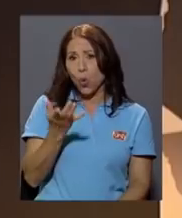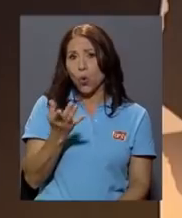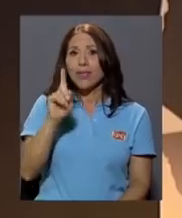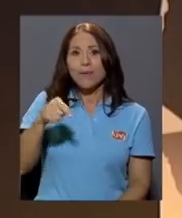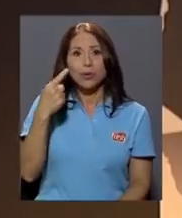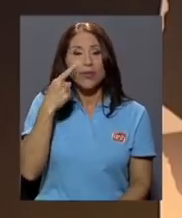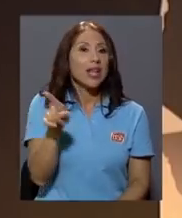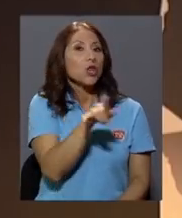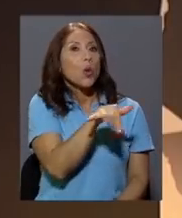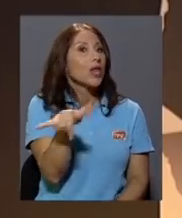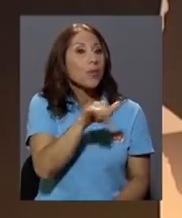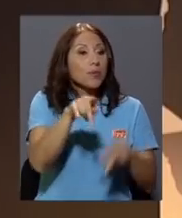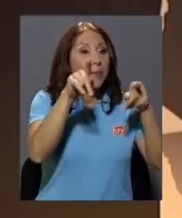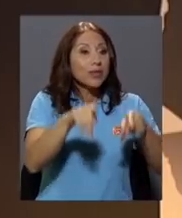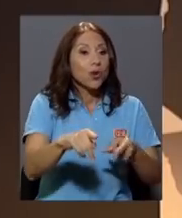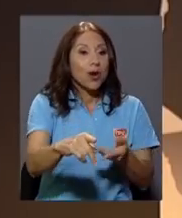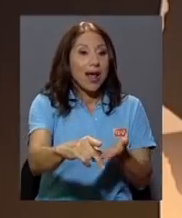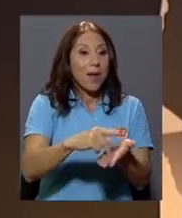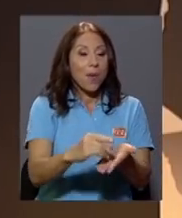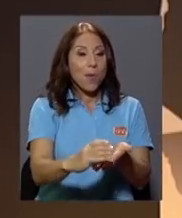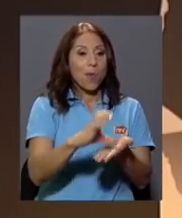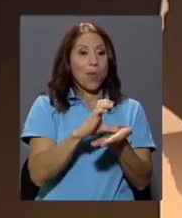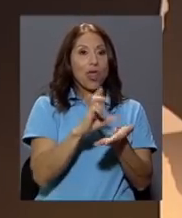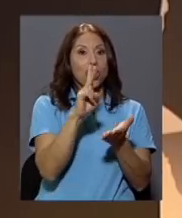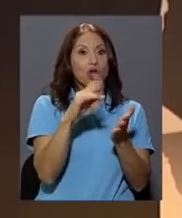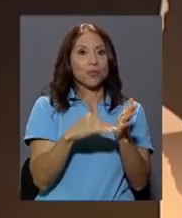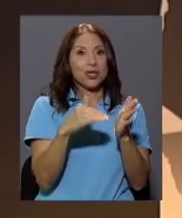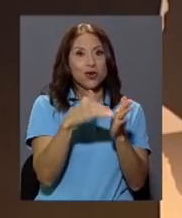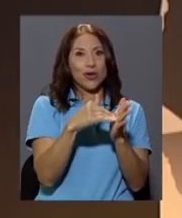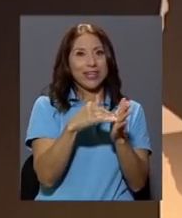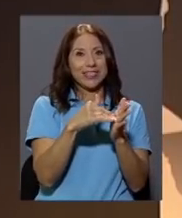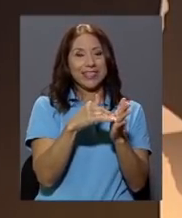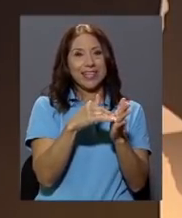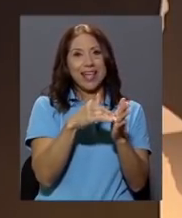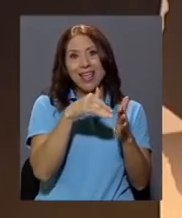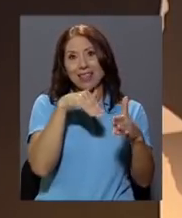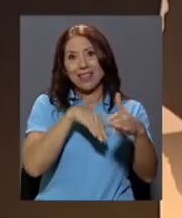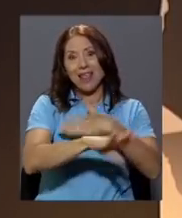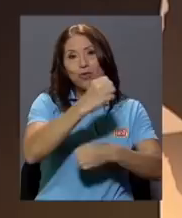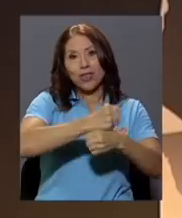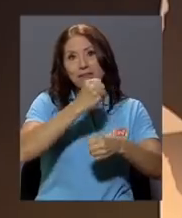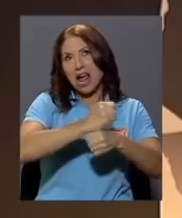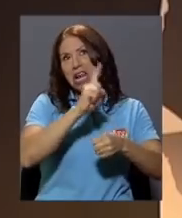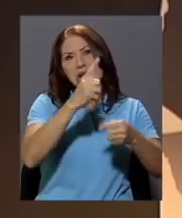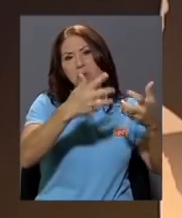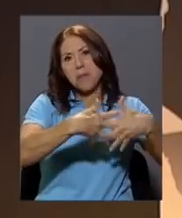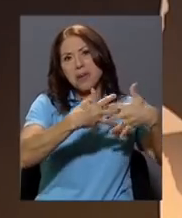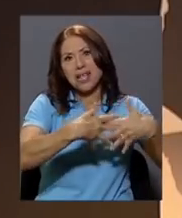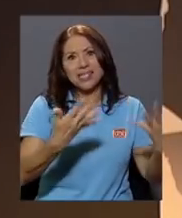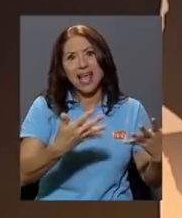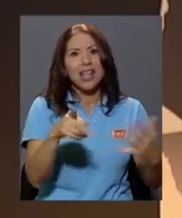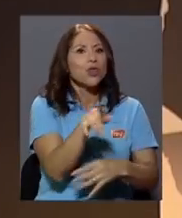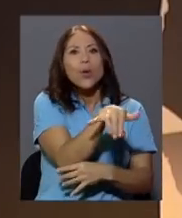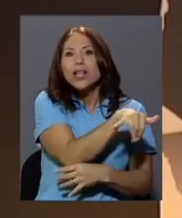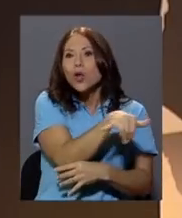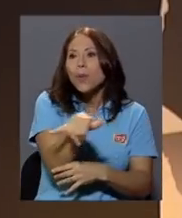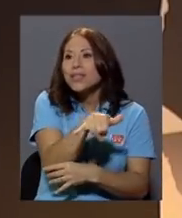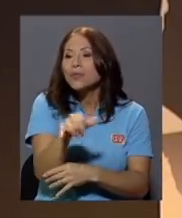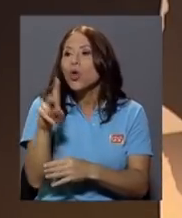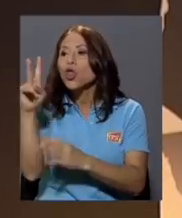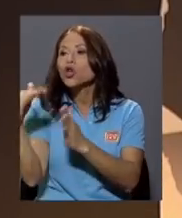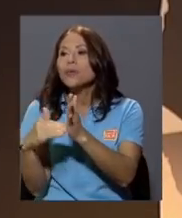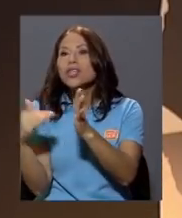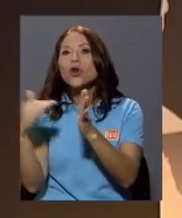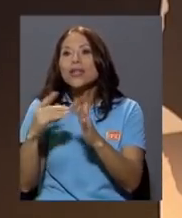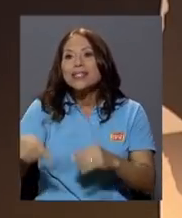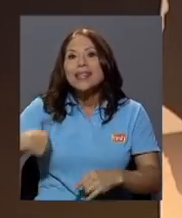una persona que se gane 2 millones ingresando a una empresa determinada en este momento a 2 millones en 15